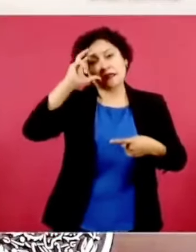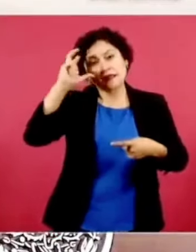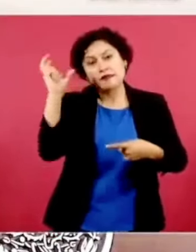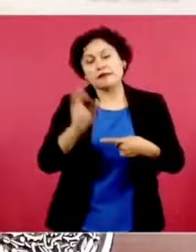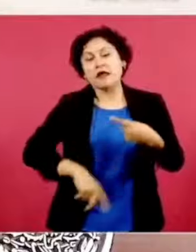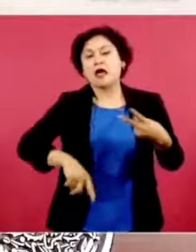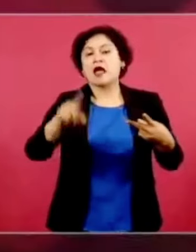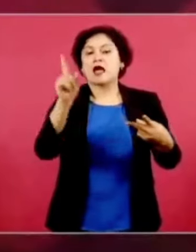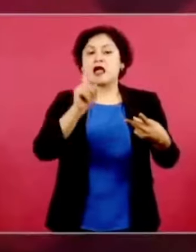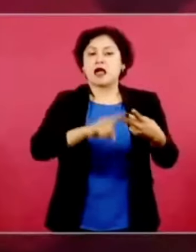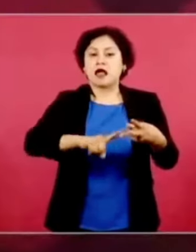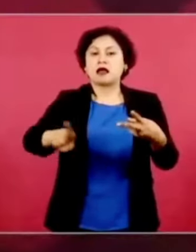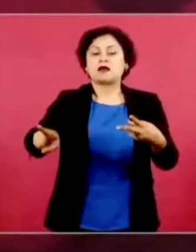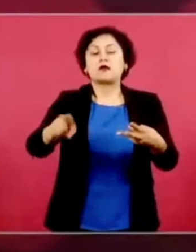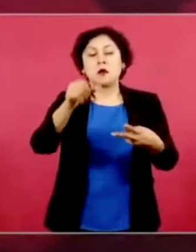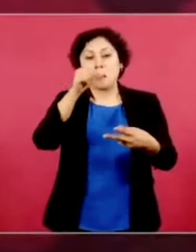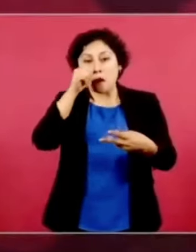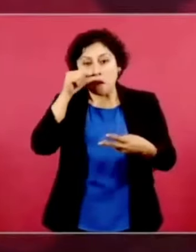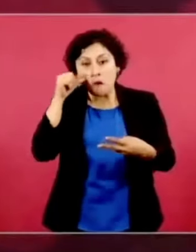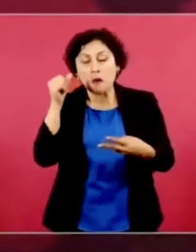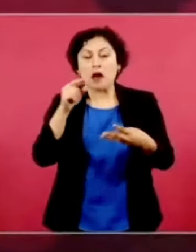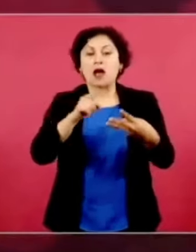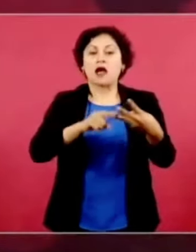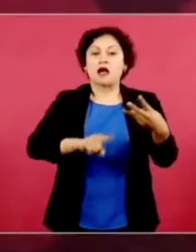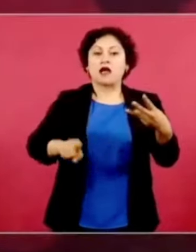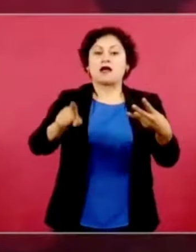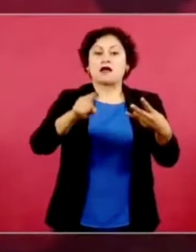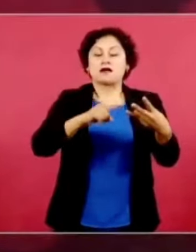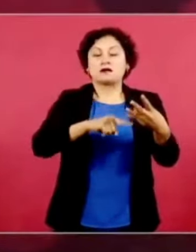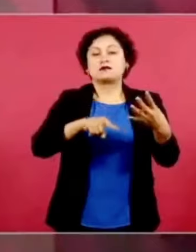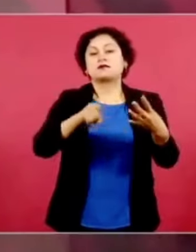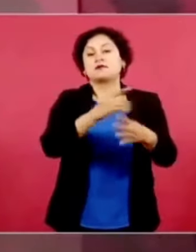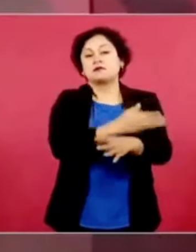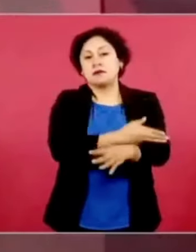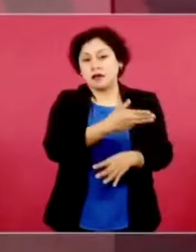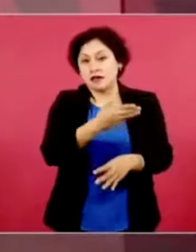Zapata, Ricardo Flores Magón.